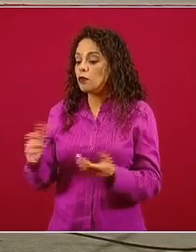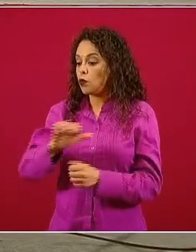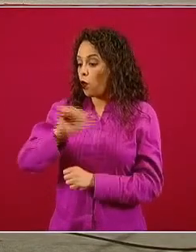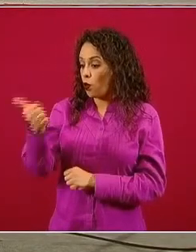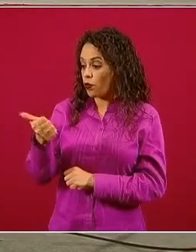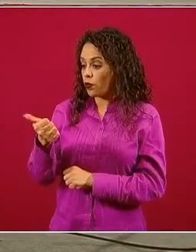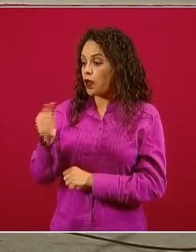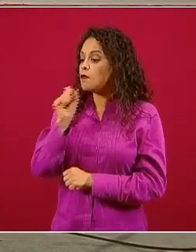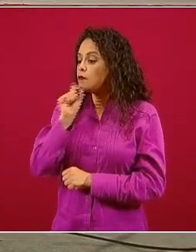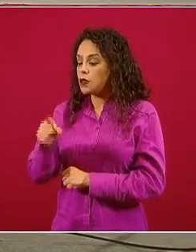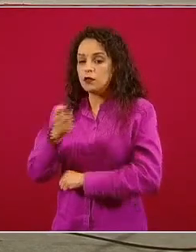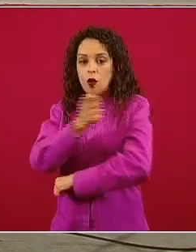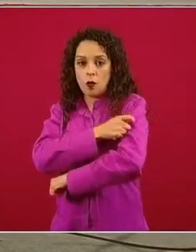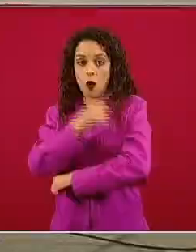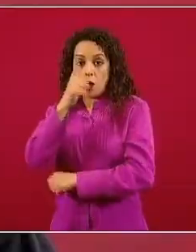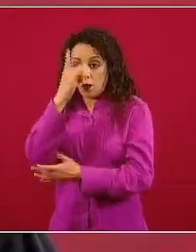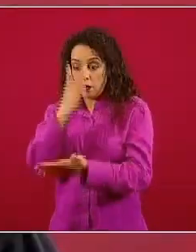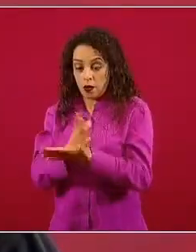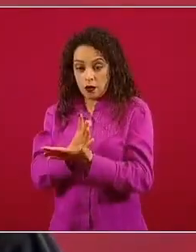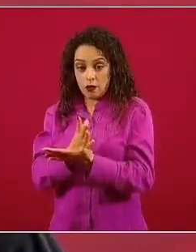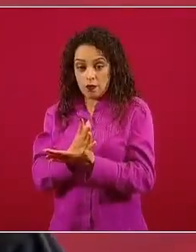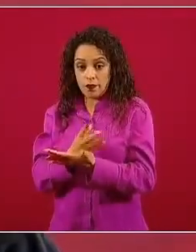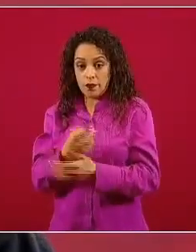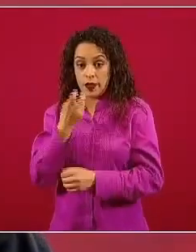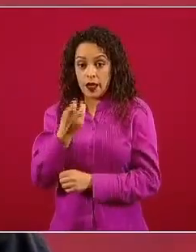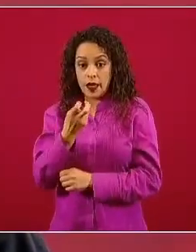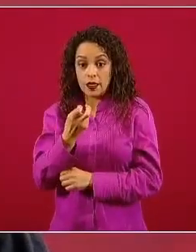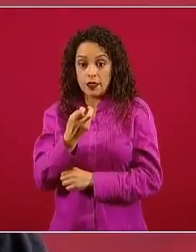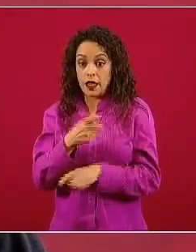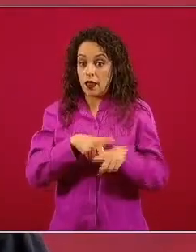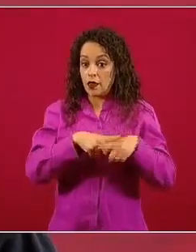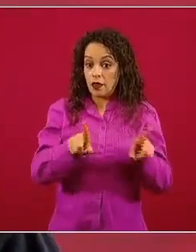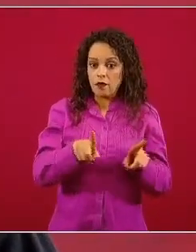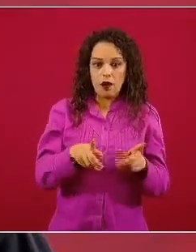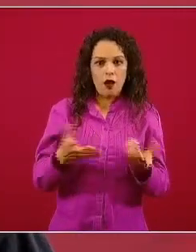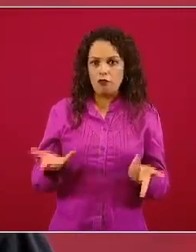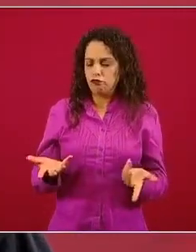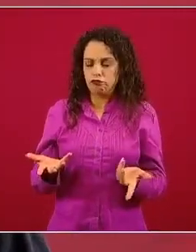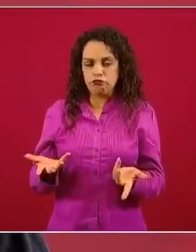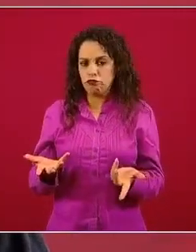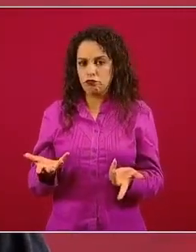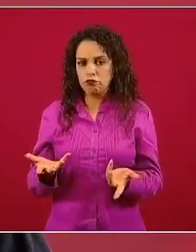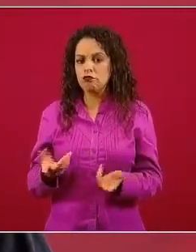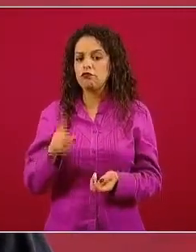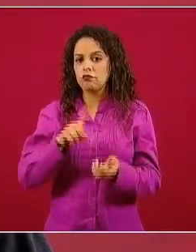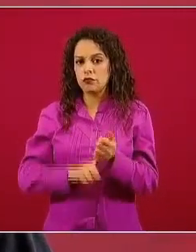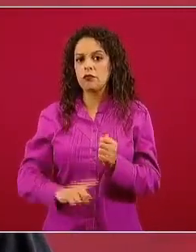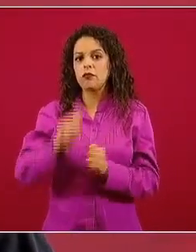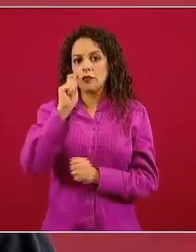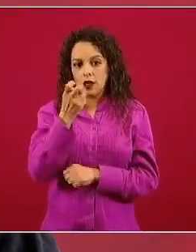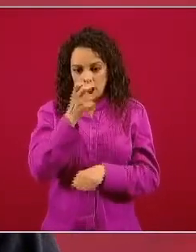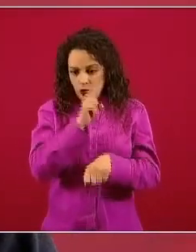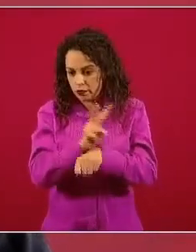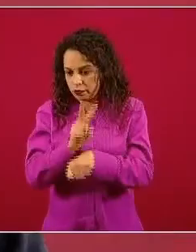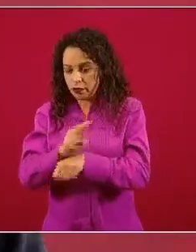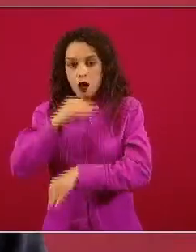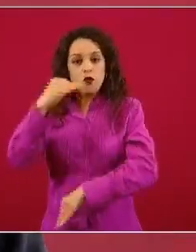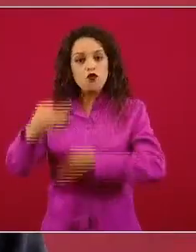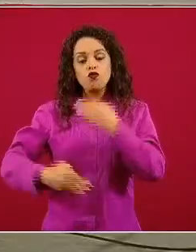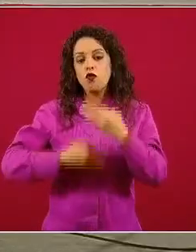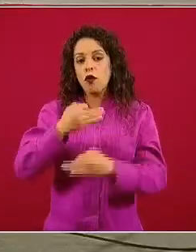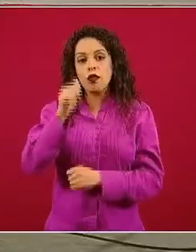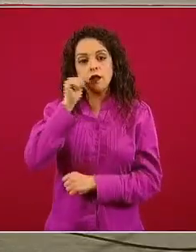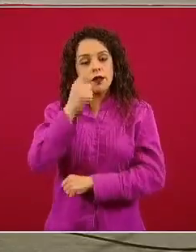algo exclusivo o específico o porque esta vacuna represente algo diferente en función de farmacovigilancia. Van a estar